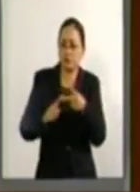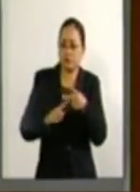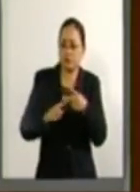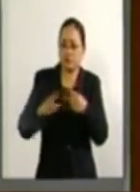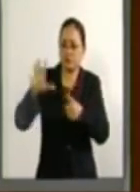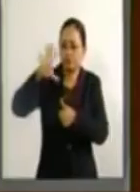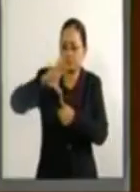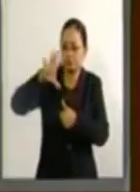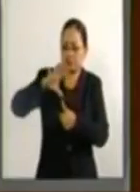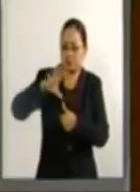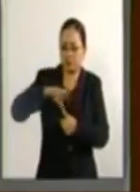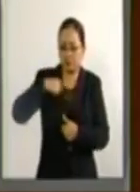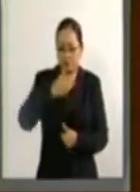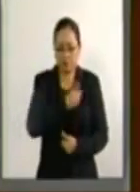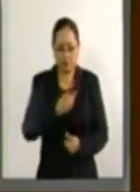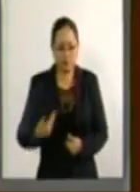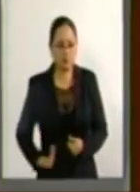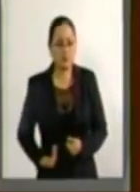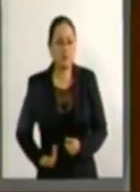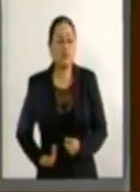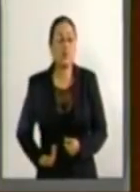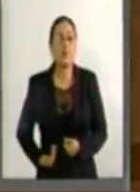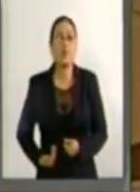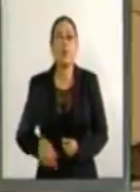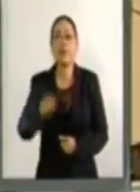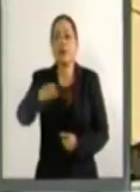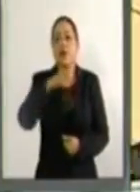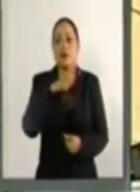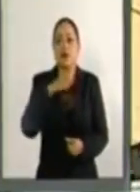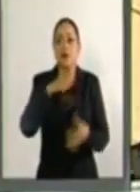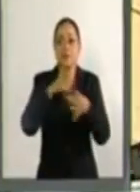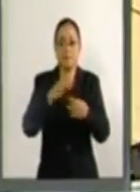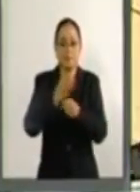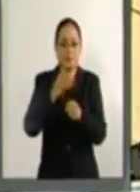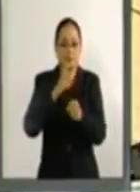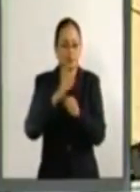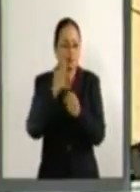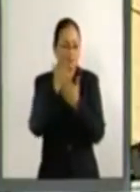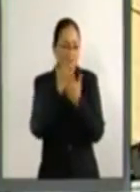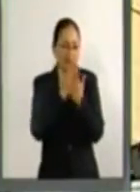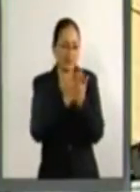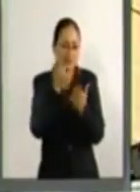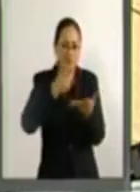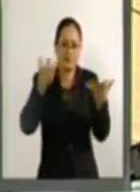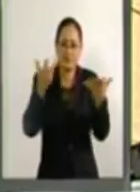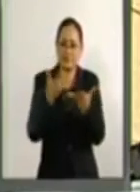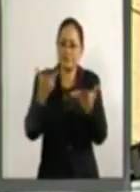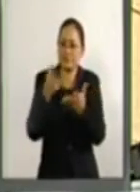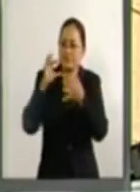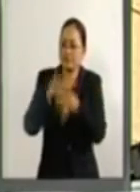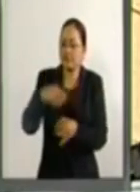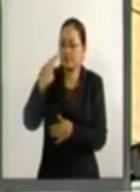del Norte, que me honro en presidir, cuentan con las cartas suficientes para para desempeñar